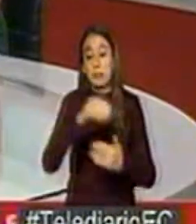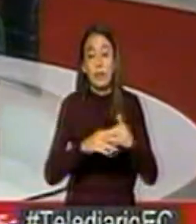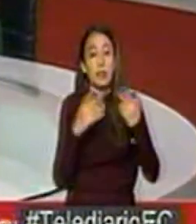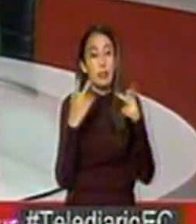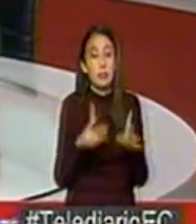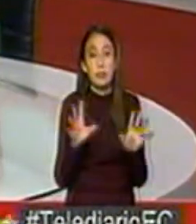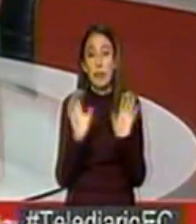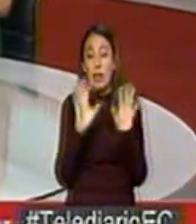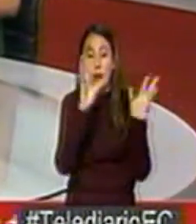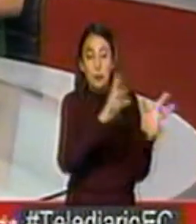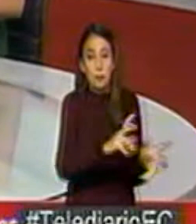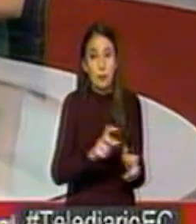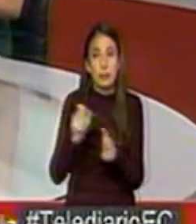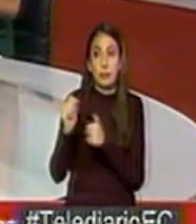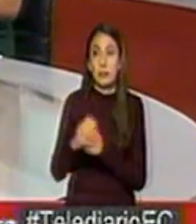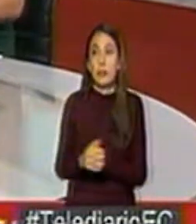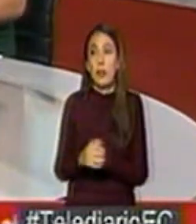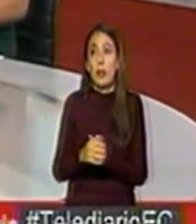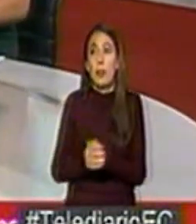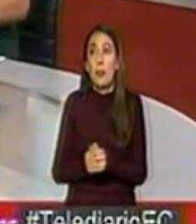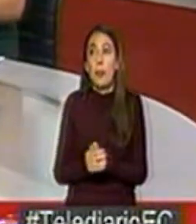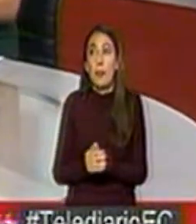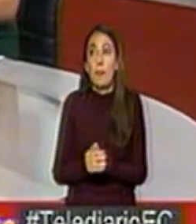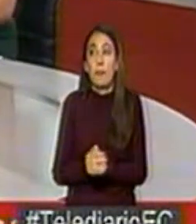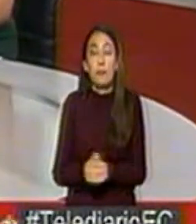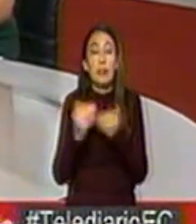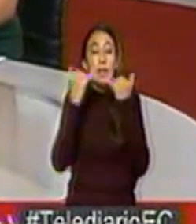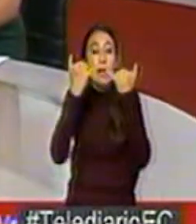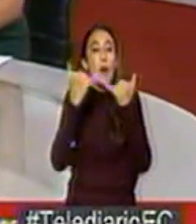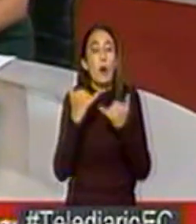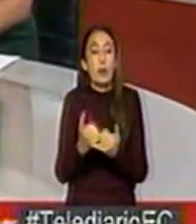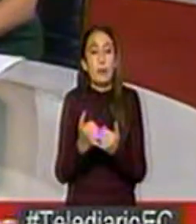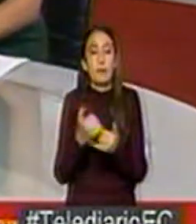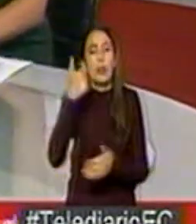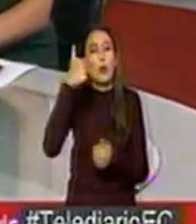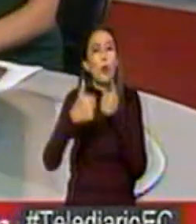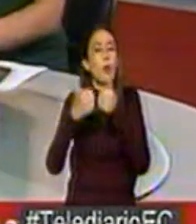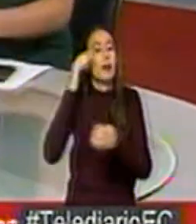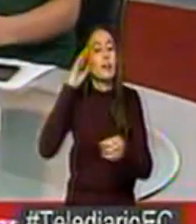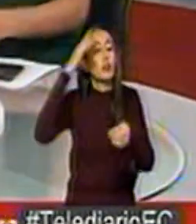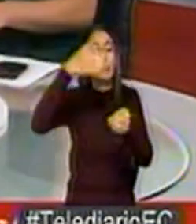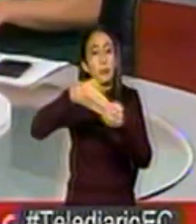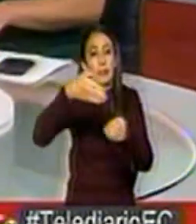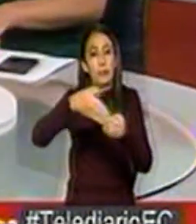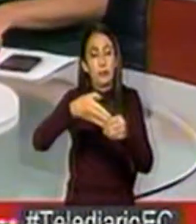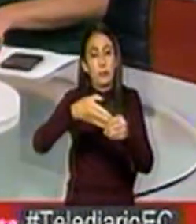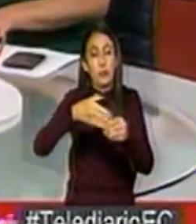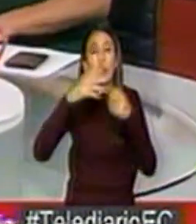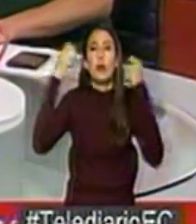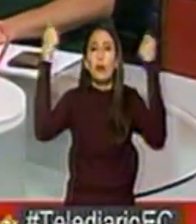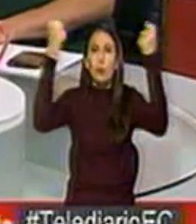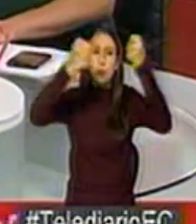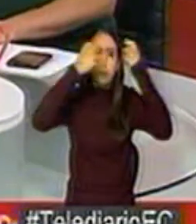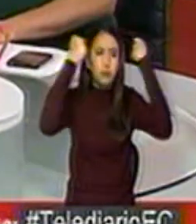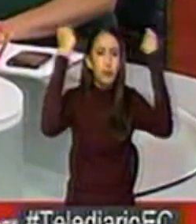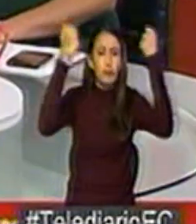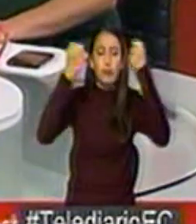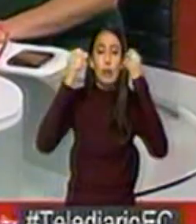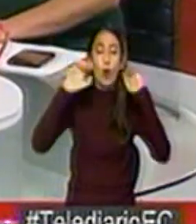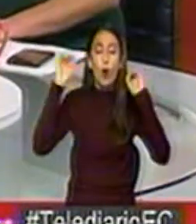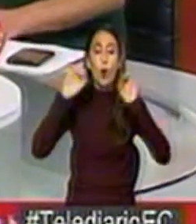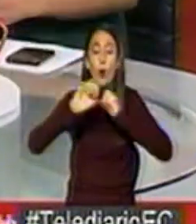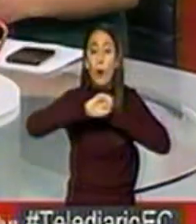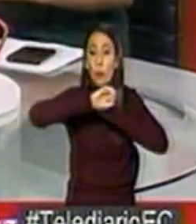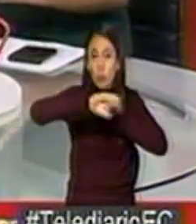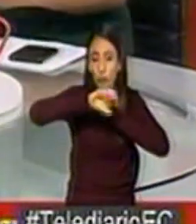salvan la vida de los pacientes. Ahora, ¿cuáles son las metas que se quieren alcanzar con esta campaña, esta cruzada que ustedes están